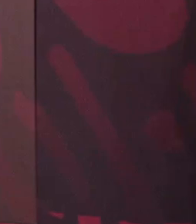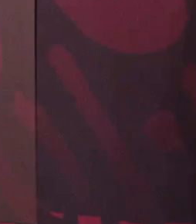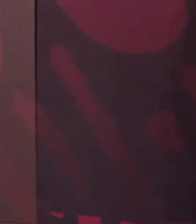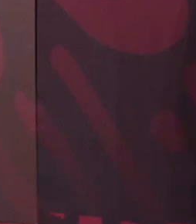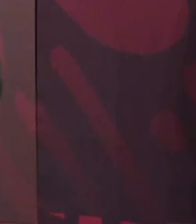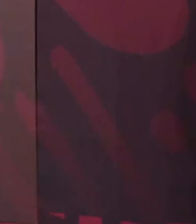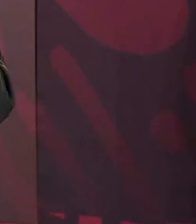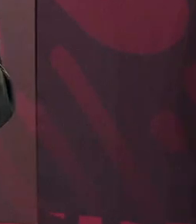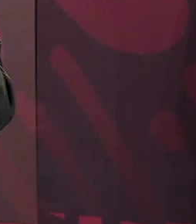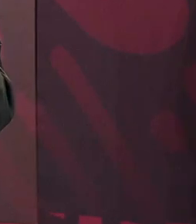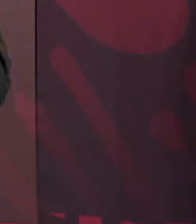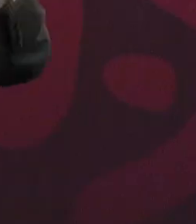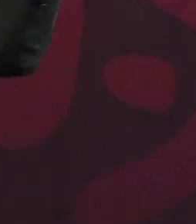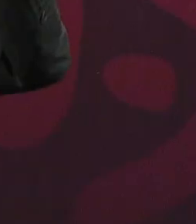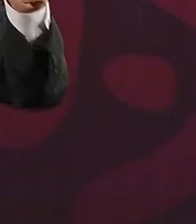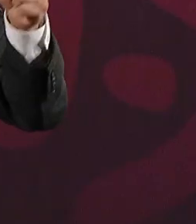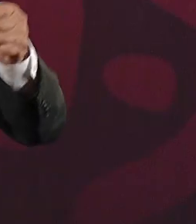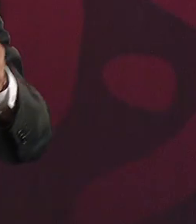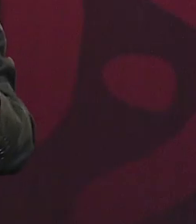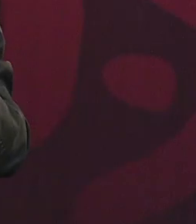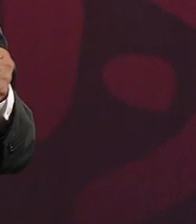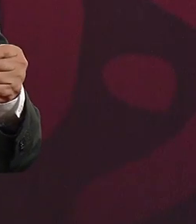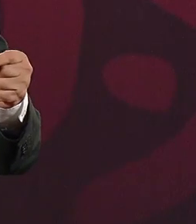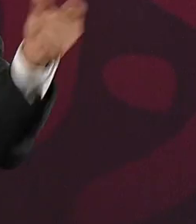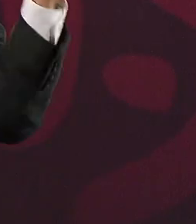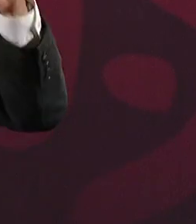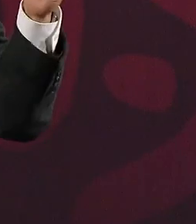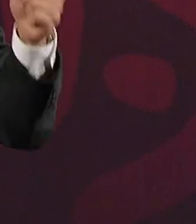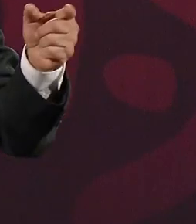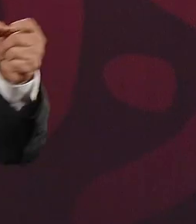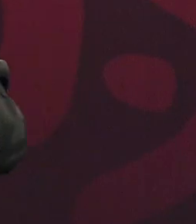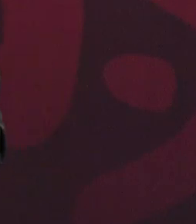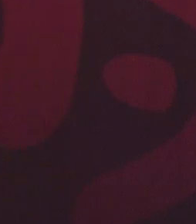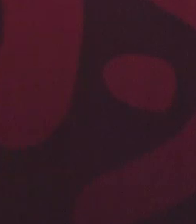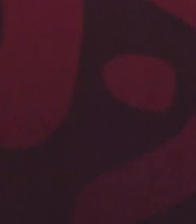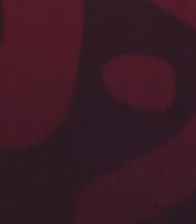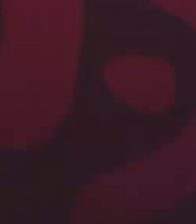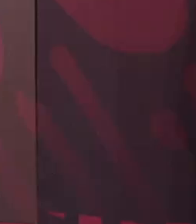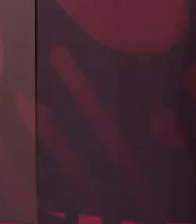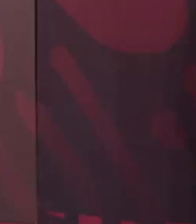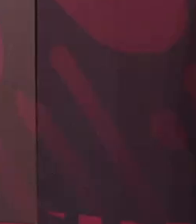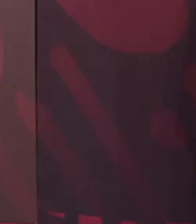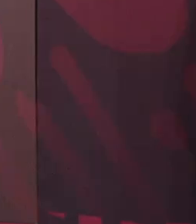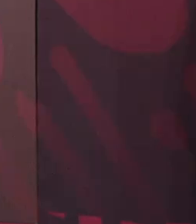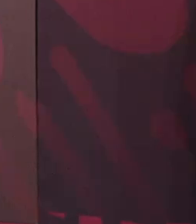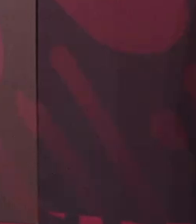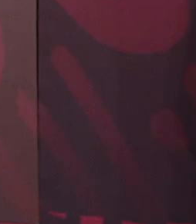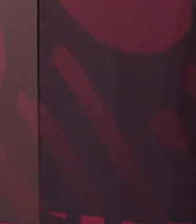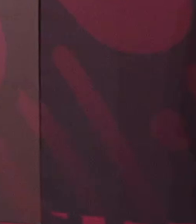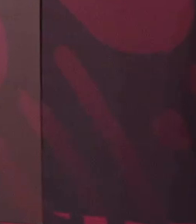solo en el Poder Judicial Federal, en todos los poderes judiciales estatales.